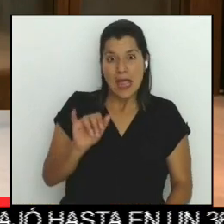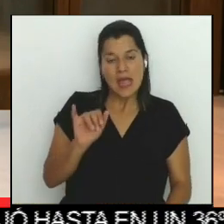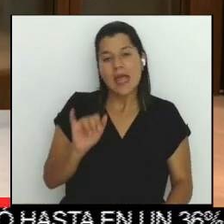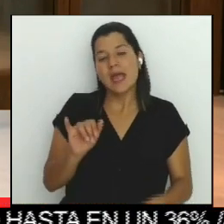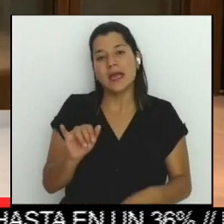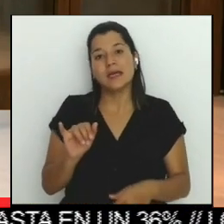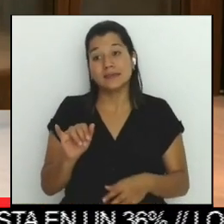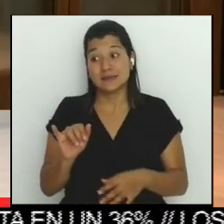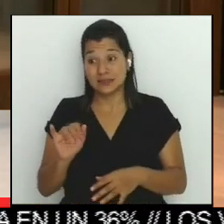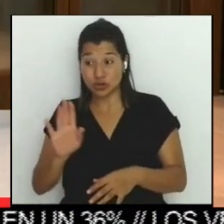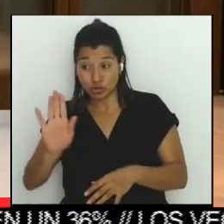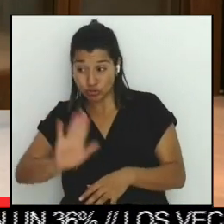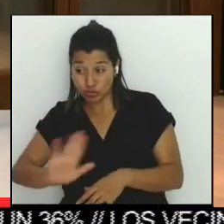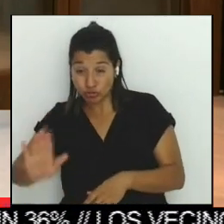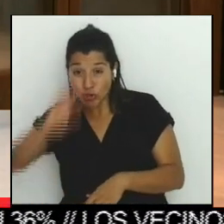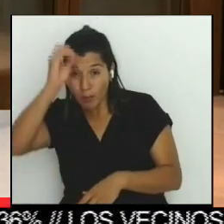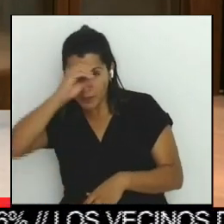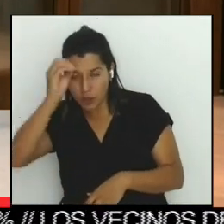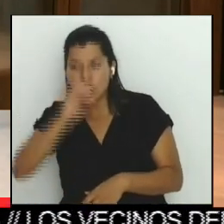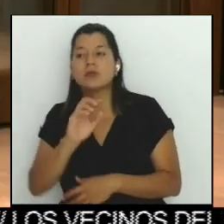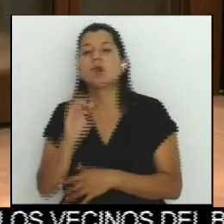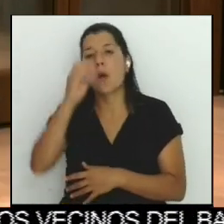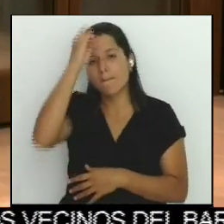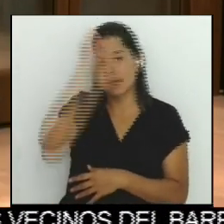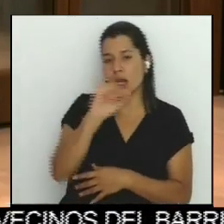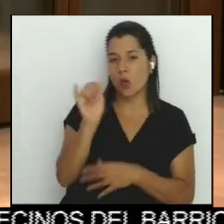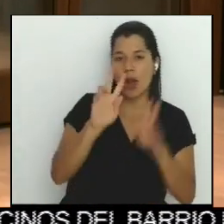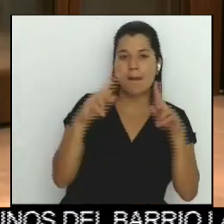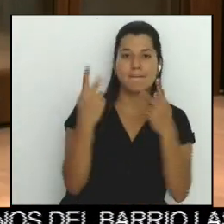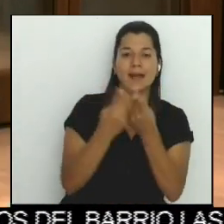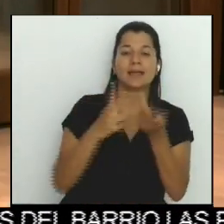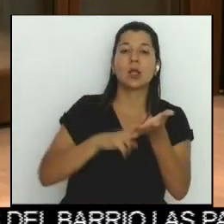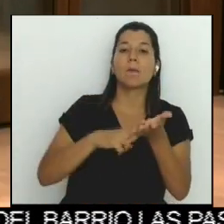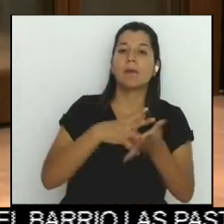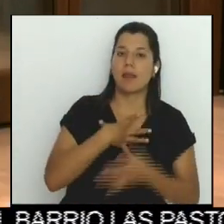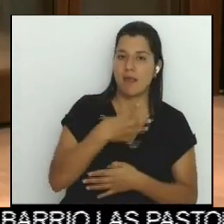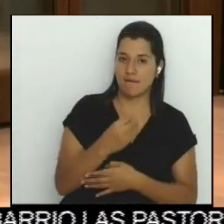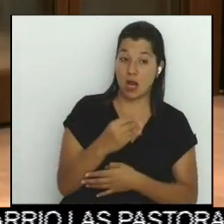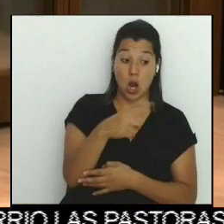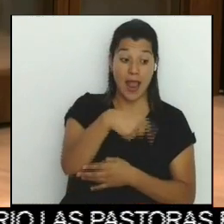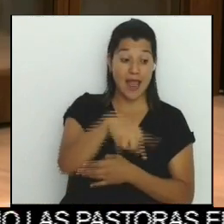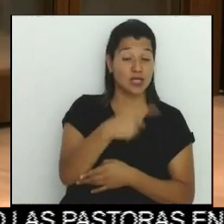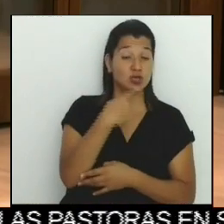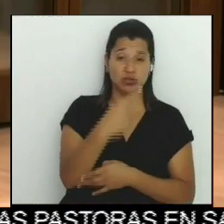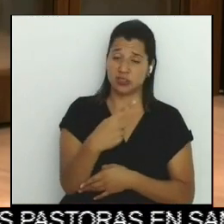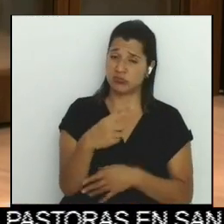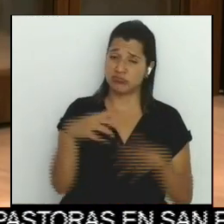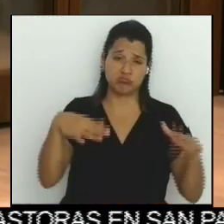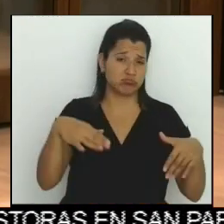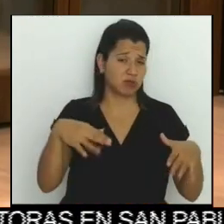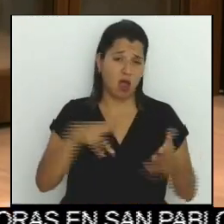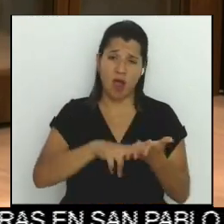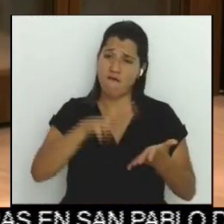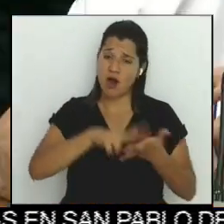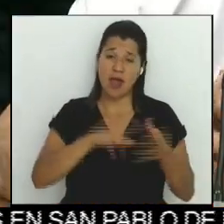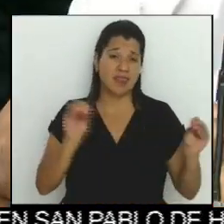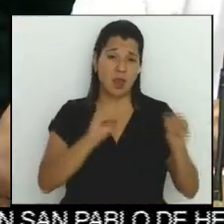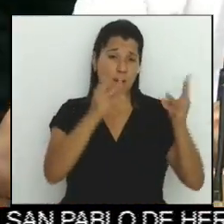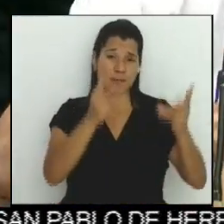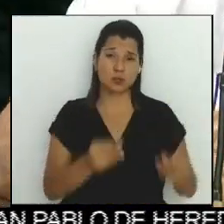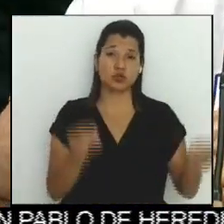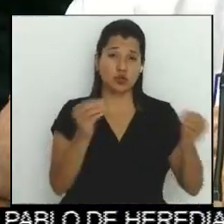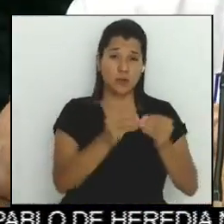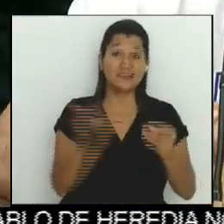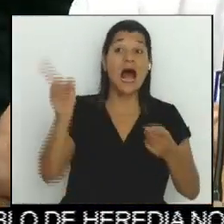donde aseguran que no estarán votando ningún presupuesto extraordinario hasta que no se resuelva el tema de la educación.